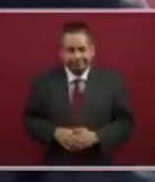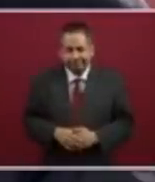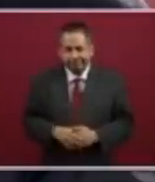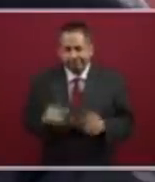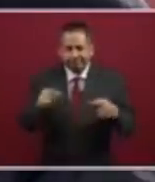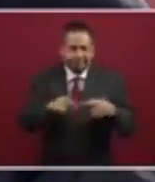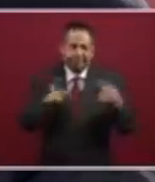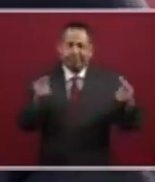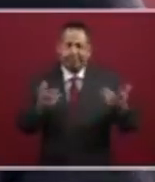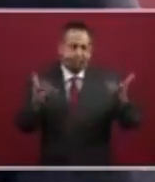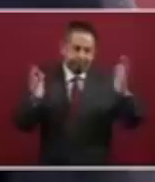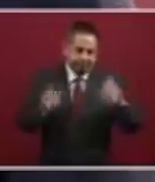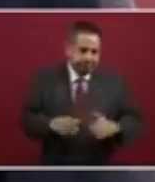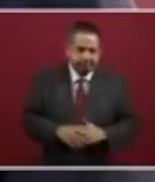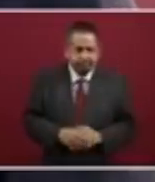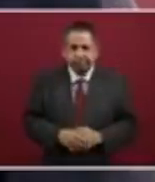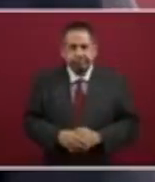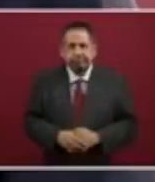contraparte,